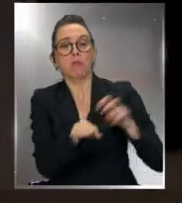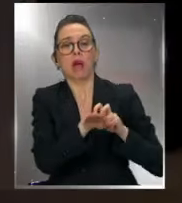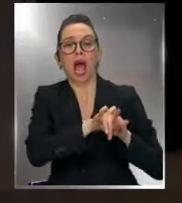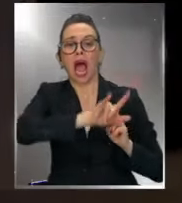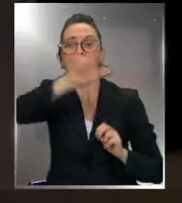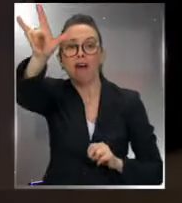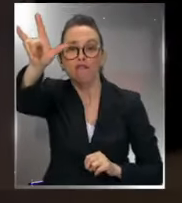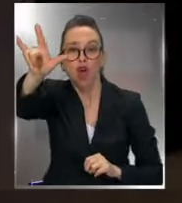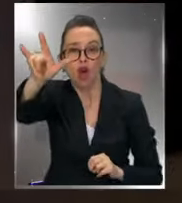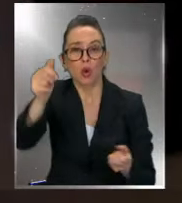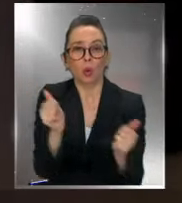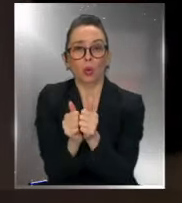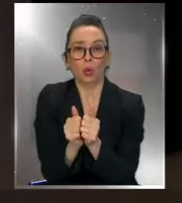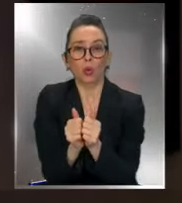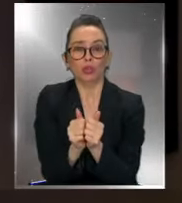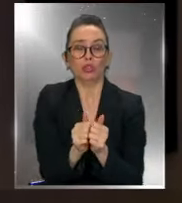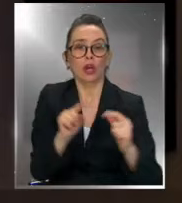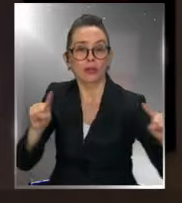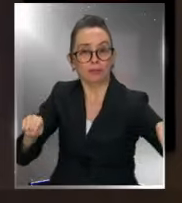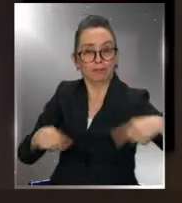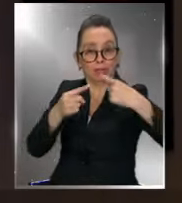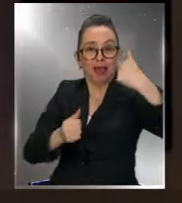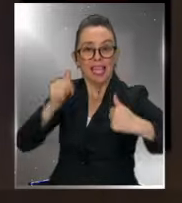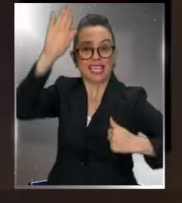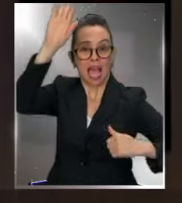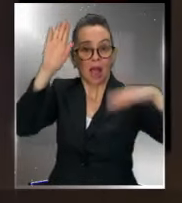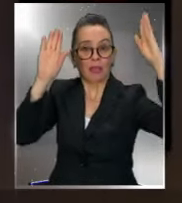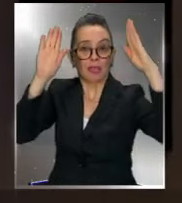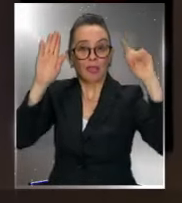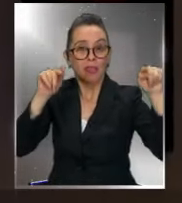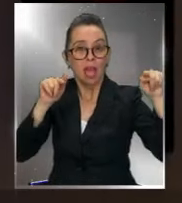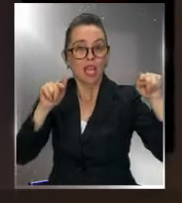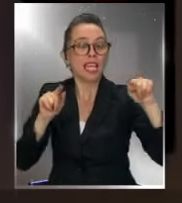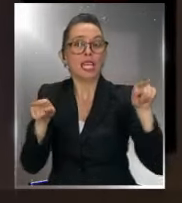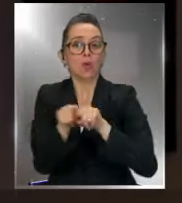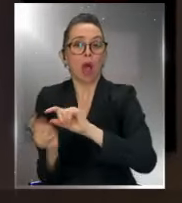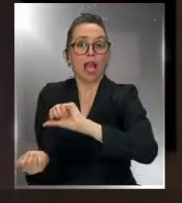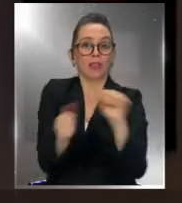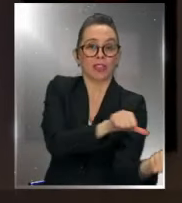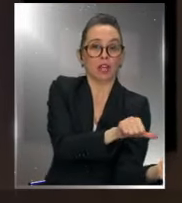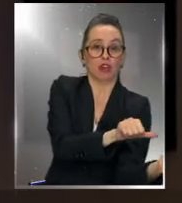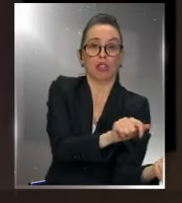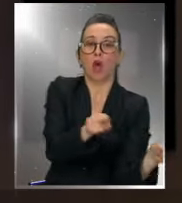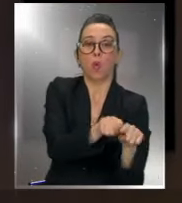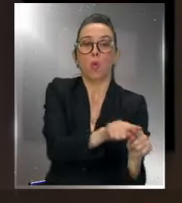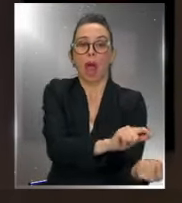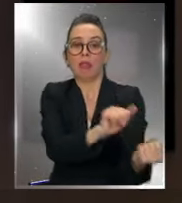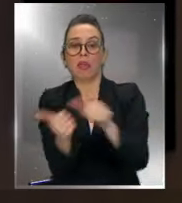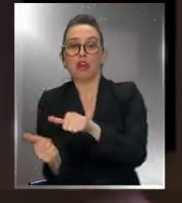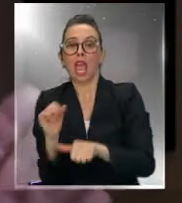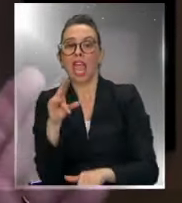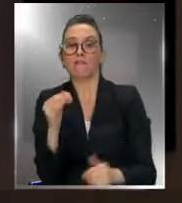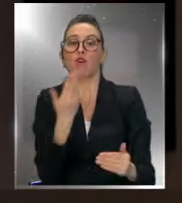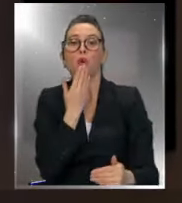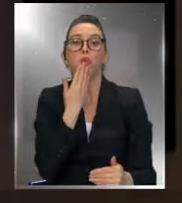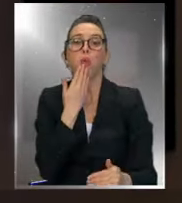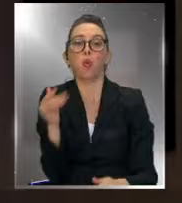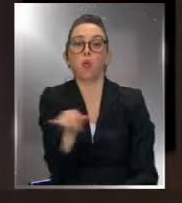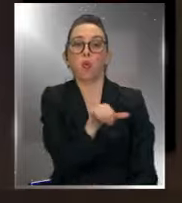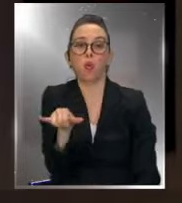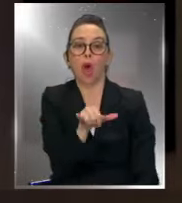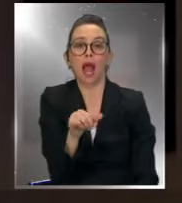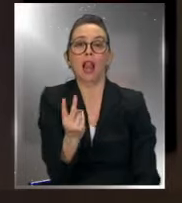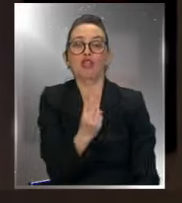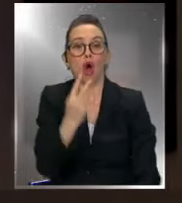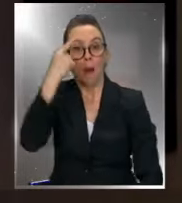Y en consecuencia, el contendor de él es tan derrotado como Evo Morales. Porque ambos se jugaron, porque